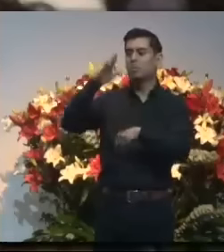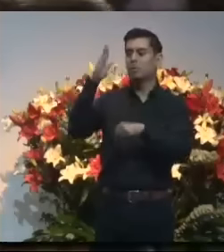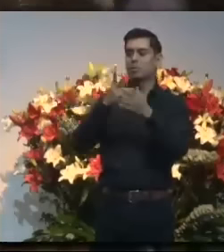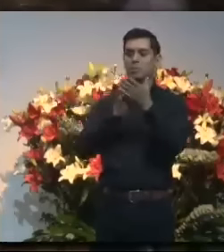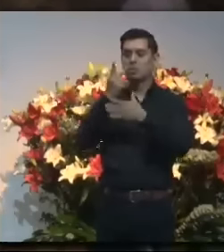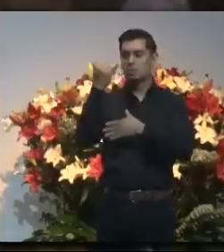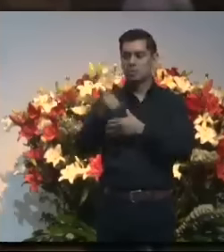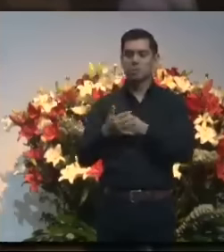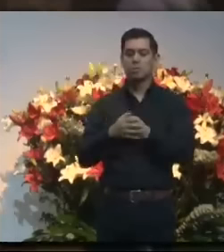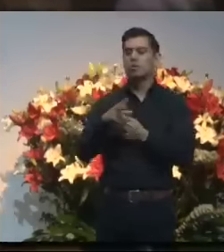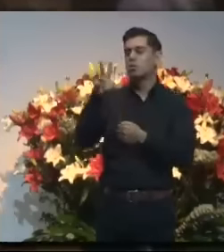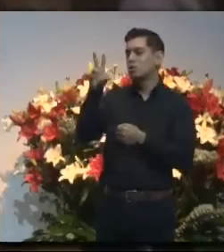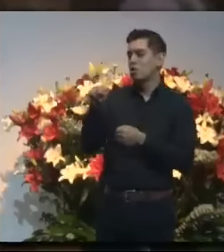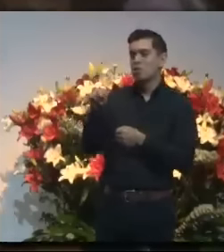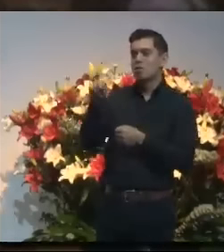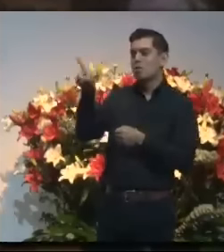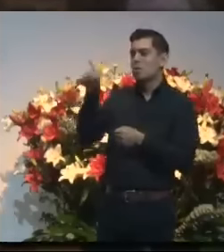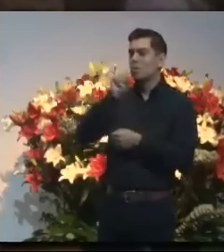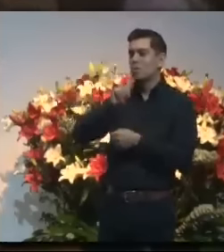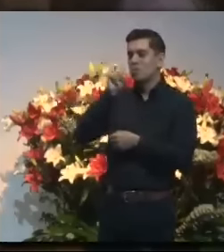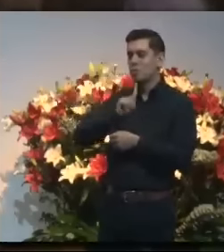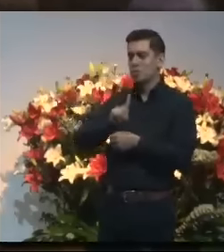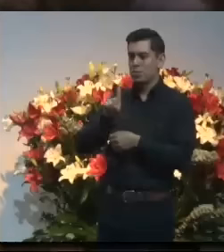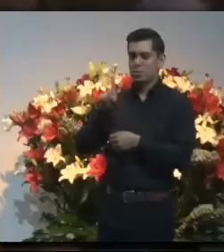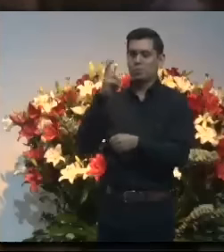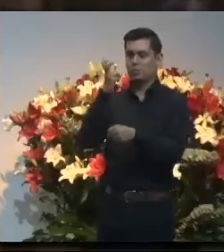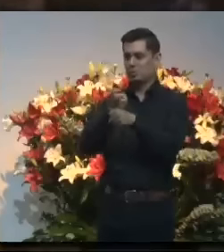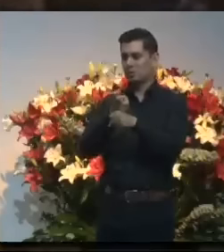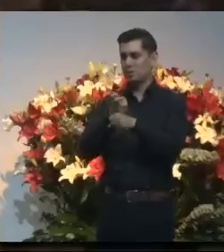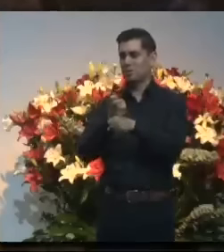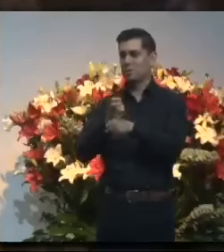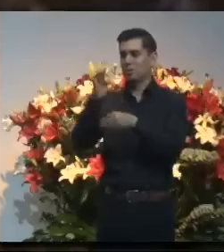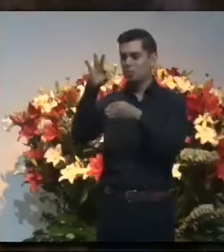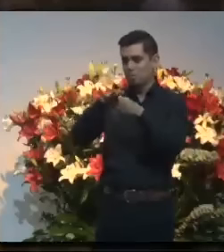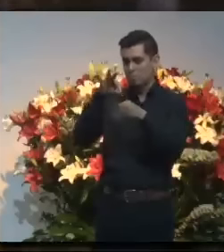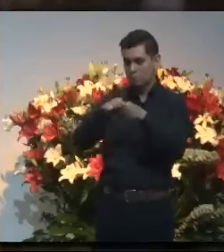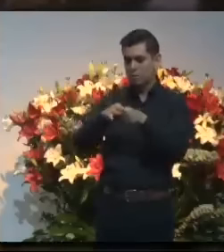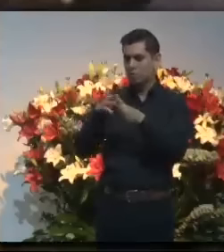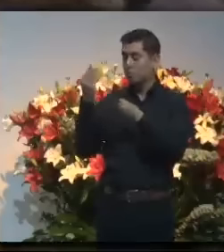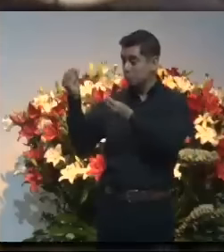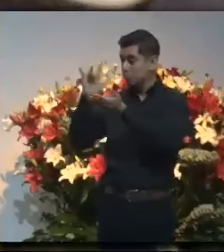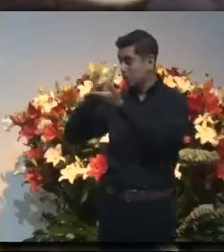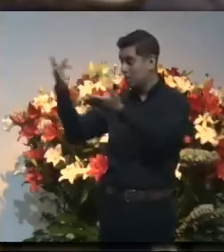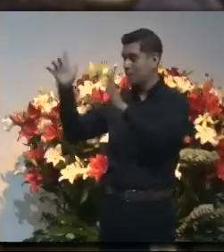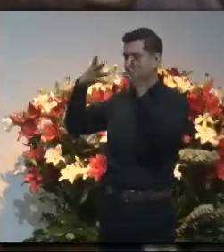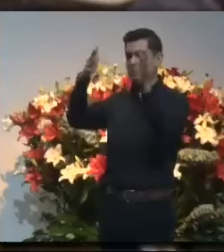hielo, no descalificaciones. Eso es el voto joven. Muchas gracias.